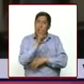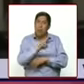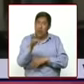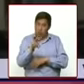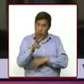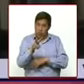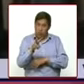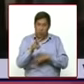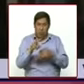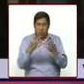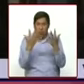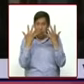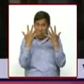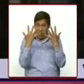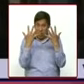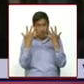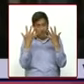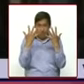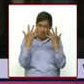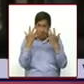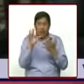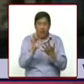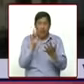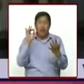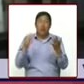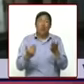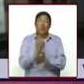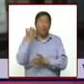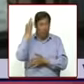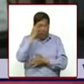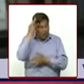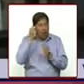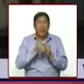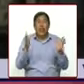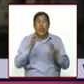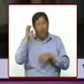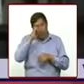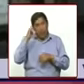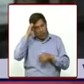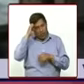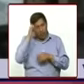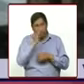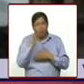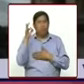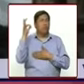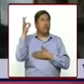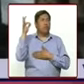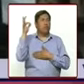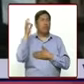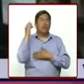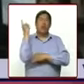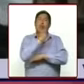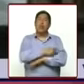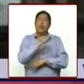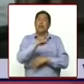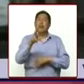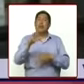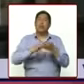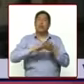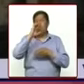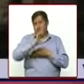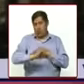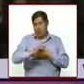esos 10 nombres consensuar el nombre del próximo fiscal general del estado para que sea posicionado el 23 de este mes de